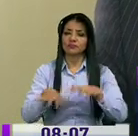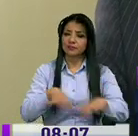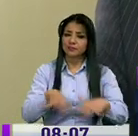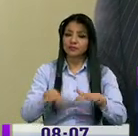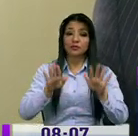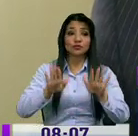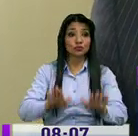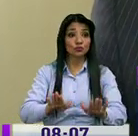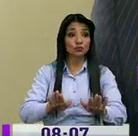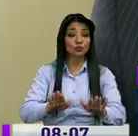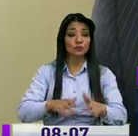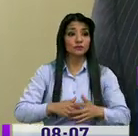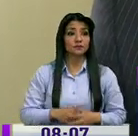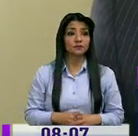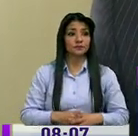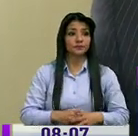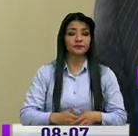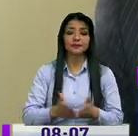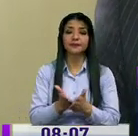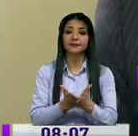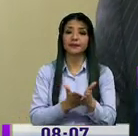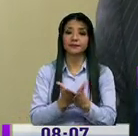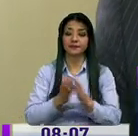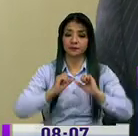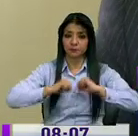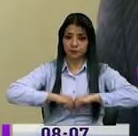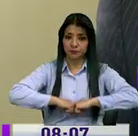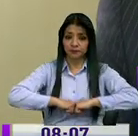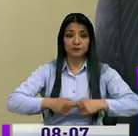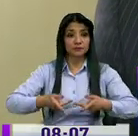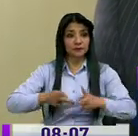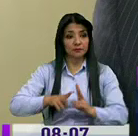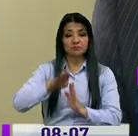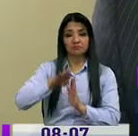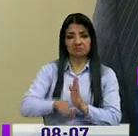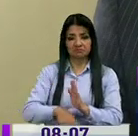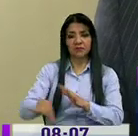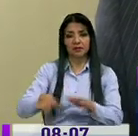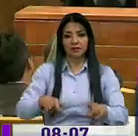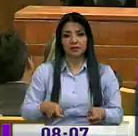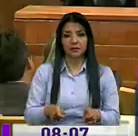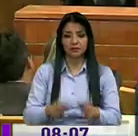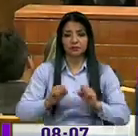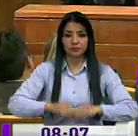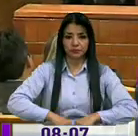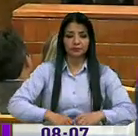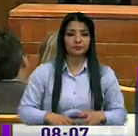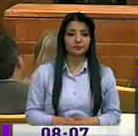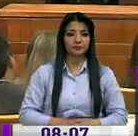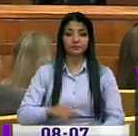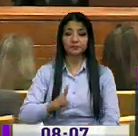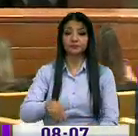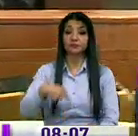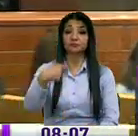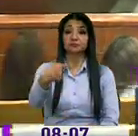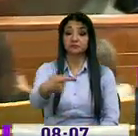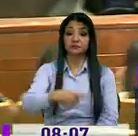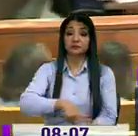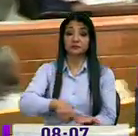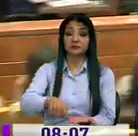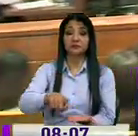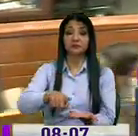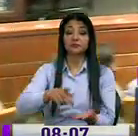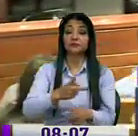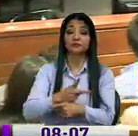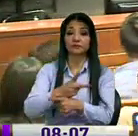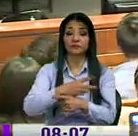respecta al servicio y, evidentemente, bajar los costos operacionales. Se espera que en las próximas semanas el Consejo